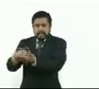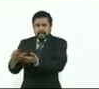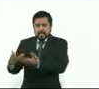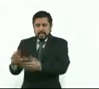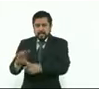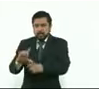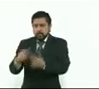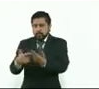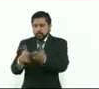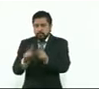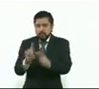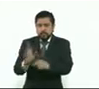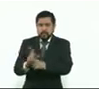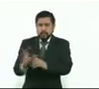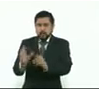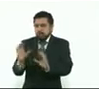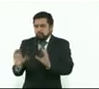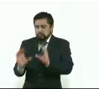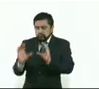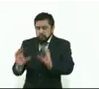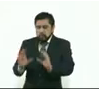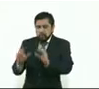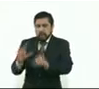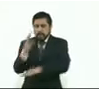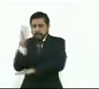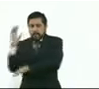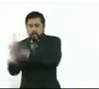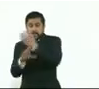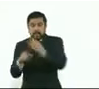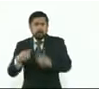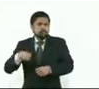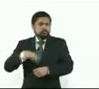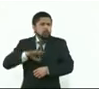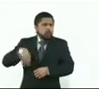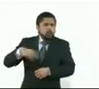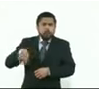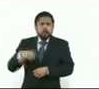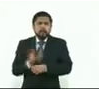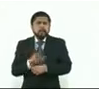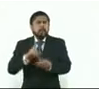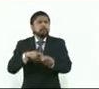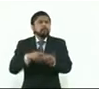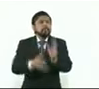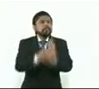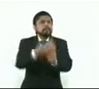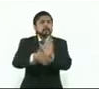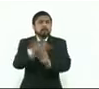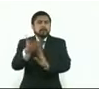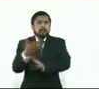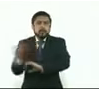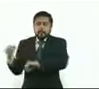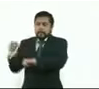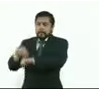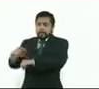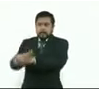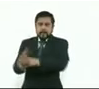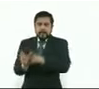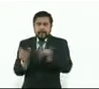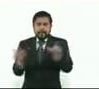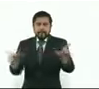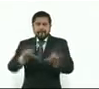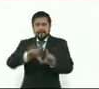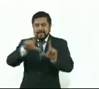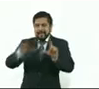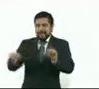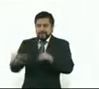estamos buscando algunos otros espacios para la Guardia Nacional, de tal manera que se fortalezca la presencia y